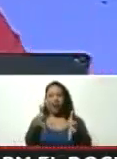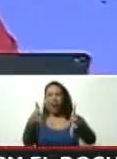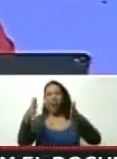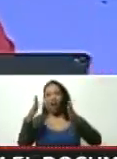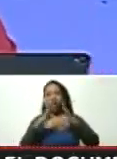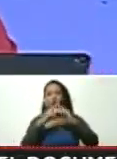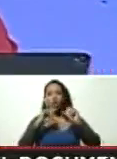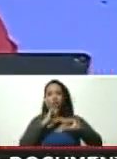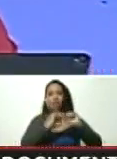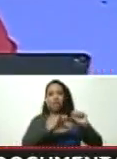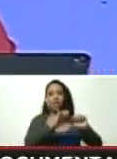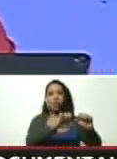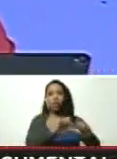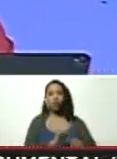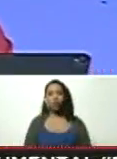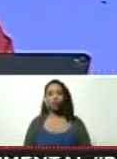siglo.